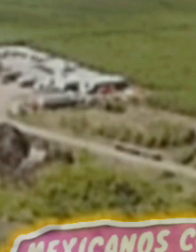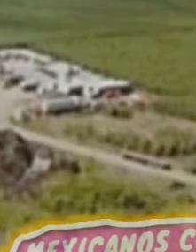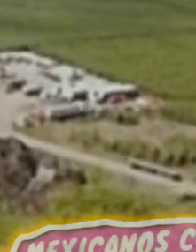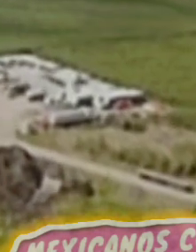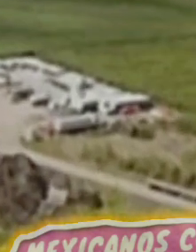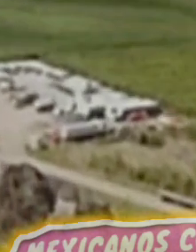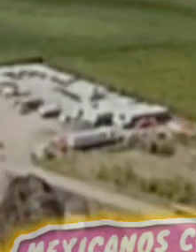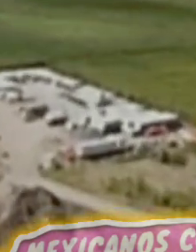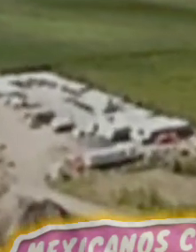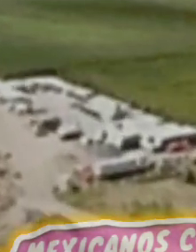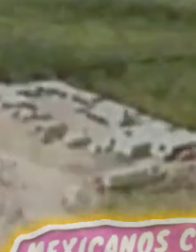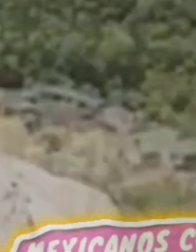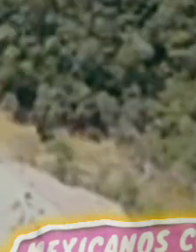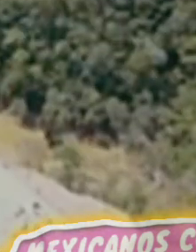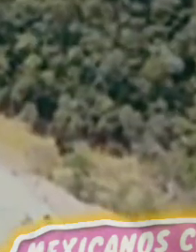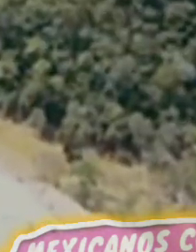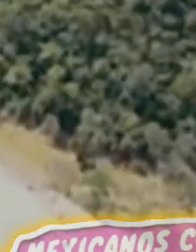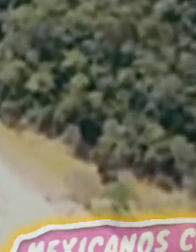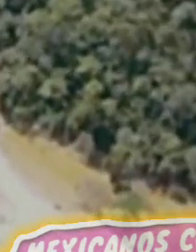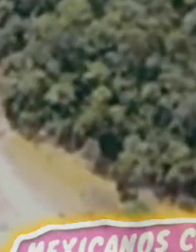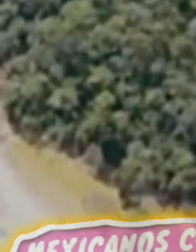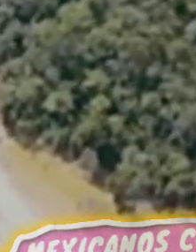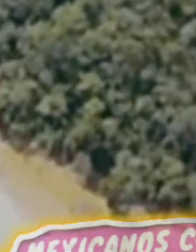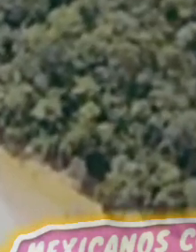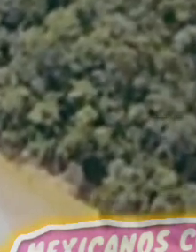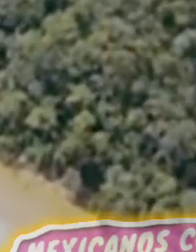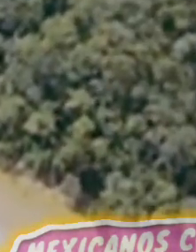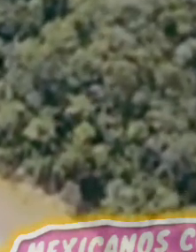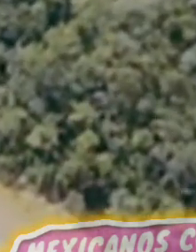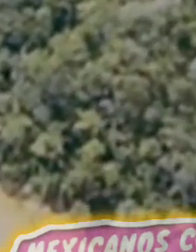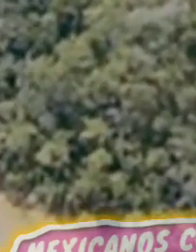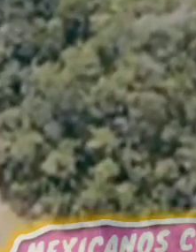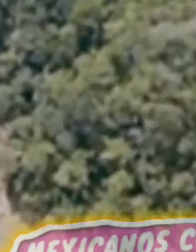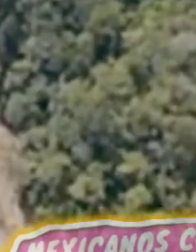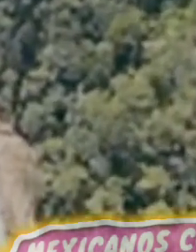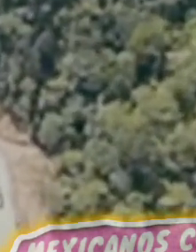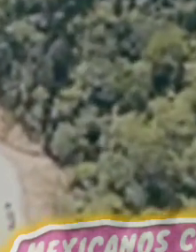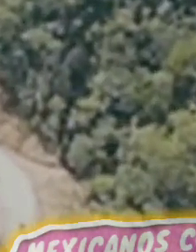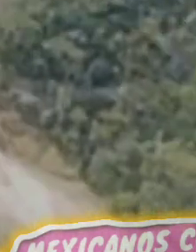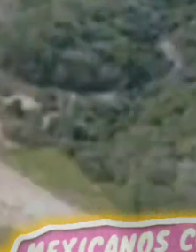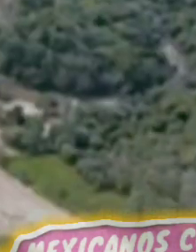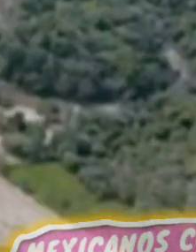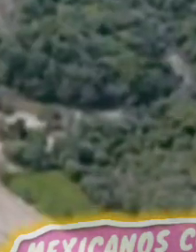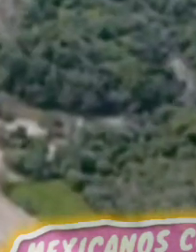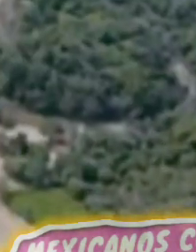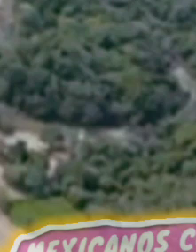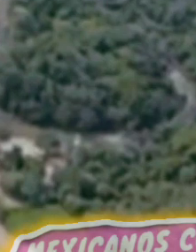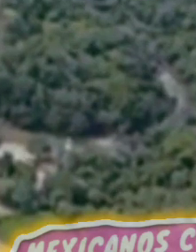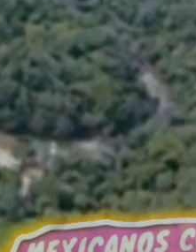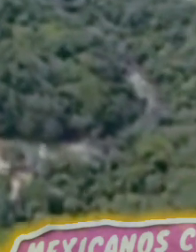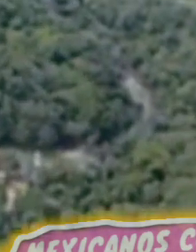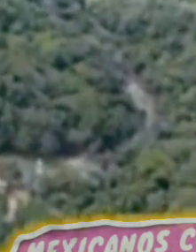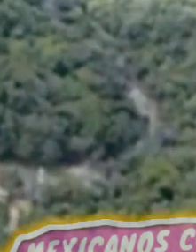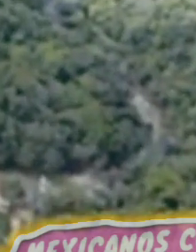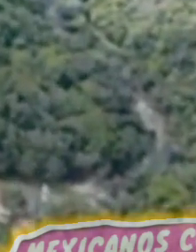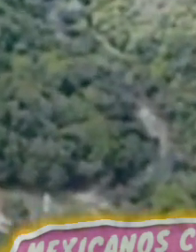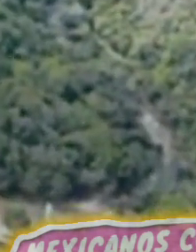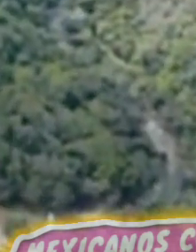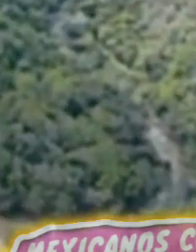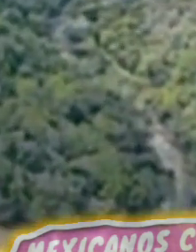el tramo Tepic-Compostela, que es el otro tramo que se está trabajando. Aquí son 26